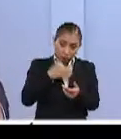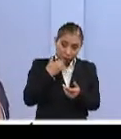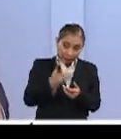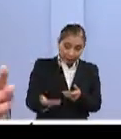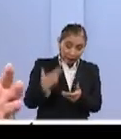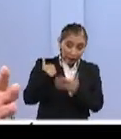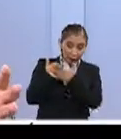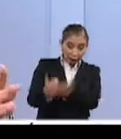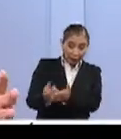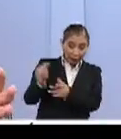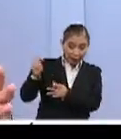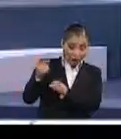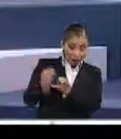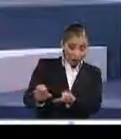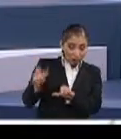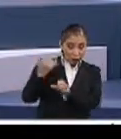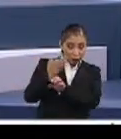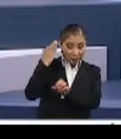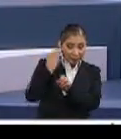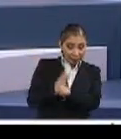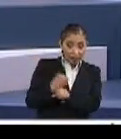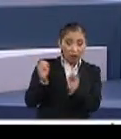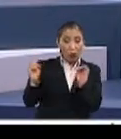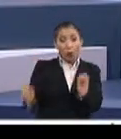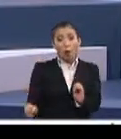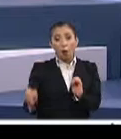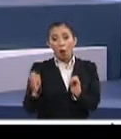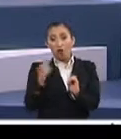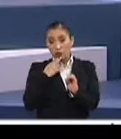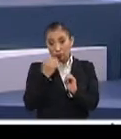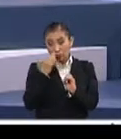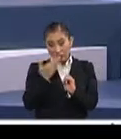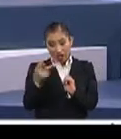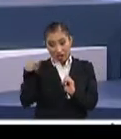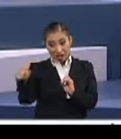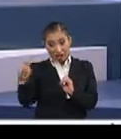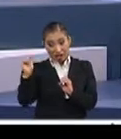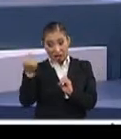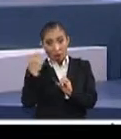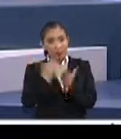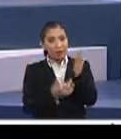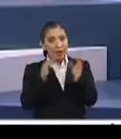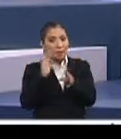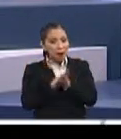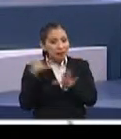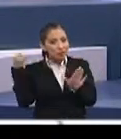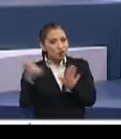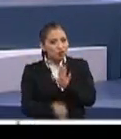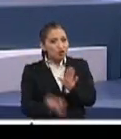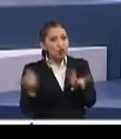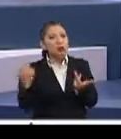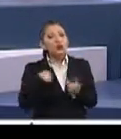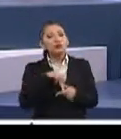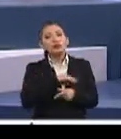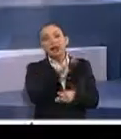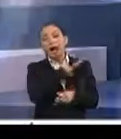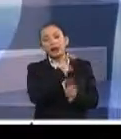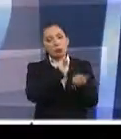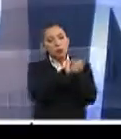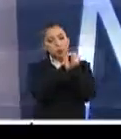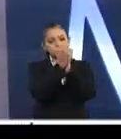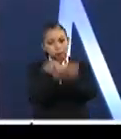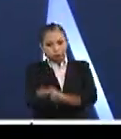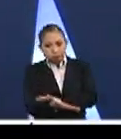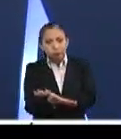haciendo las cosas, si realmente estamos haciendo un verdadero buen uso y aprovechamiento de las tecnologías. Asumimos que también hay una